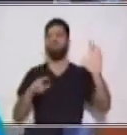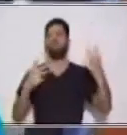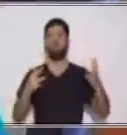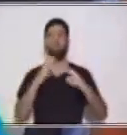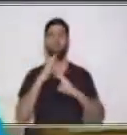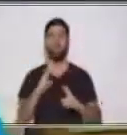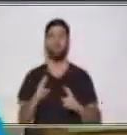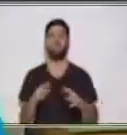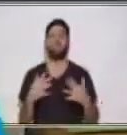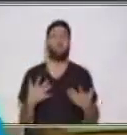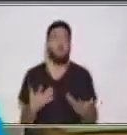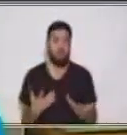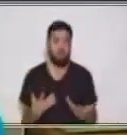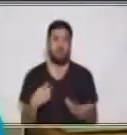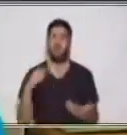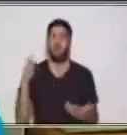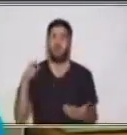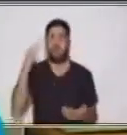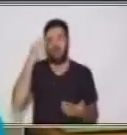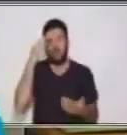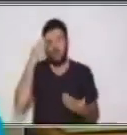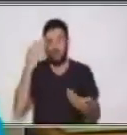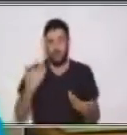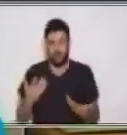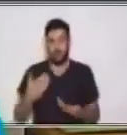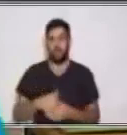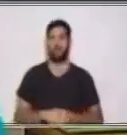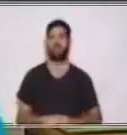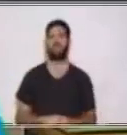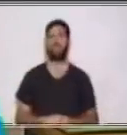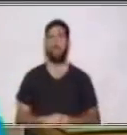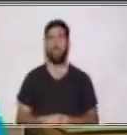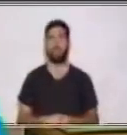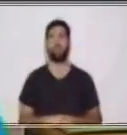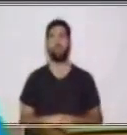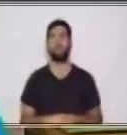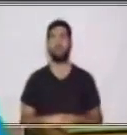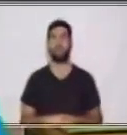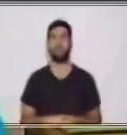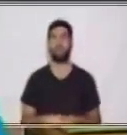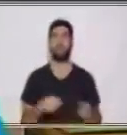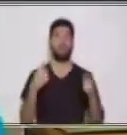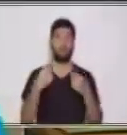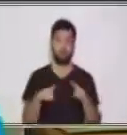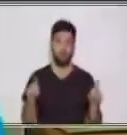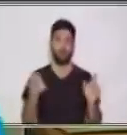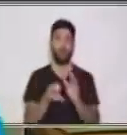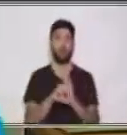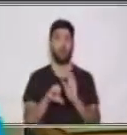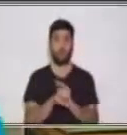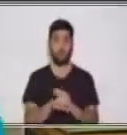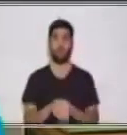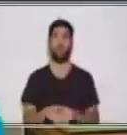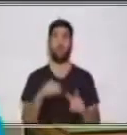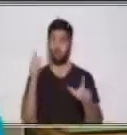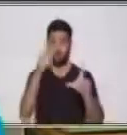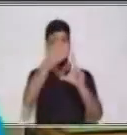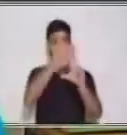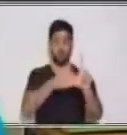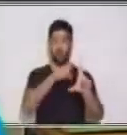de los ángulos que tenemos en un triángulo rectángulo. Pero ¿qué sucede cuando el triángulo no es rectángulo?